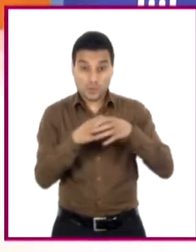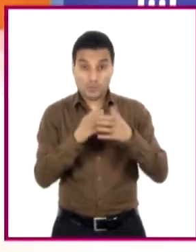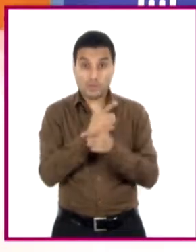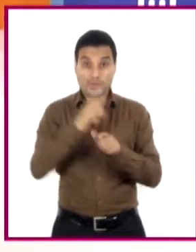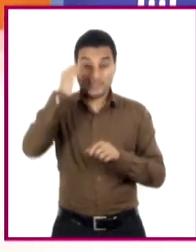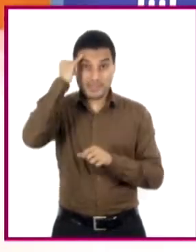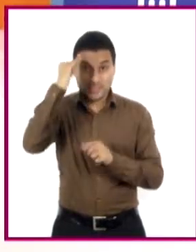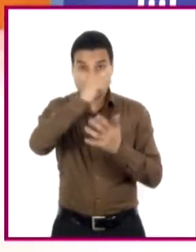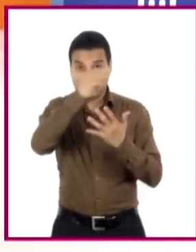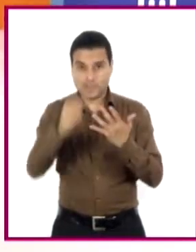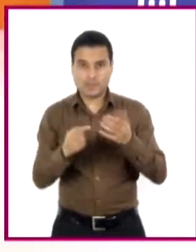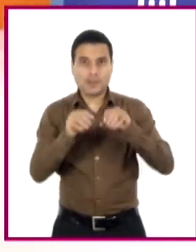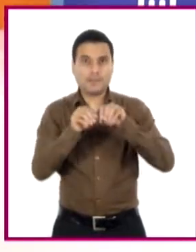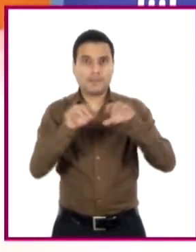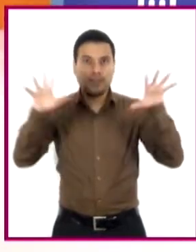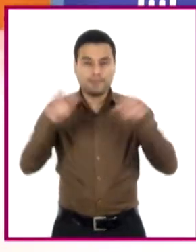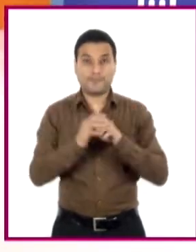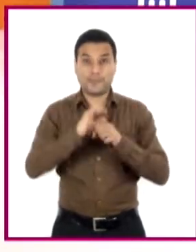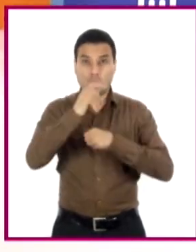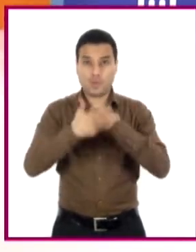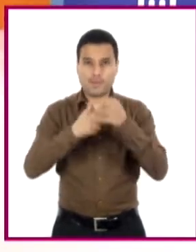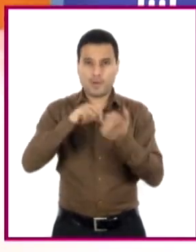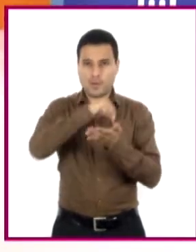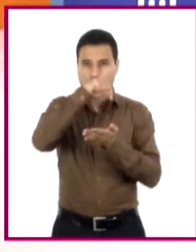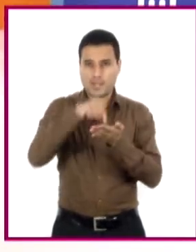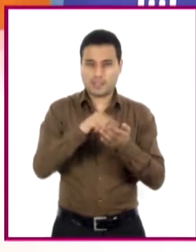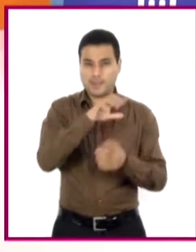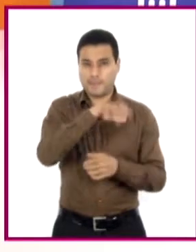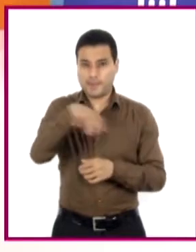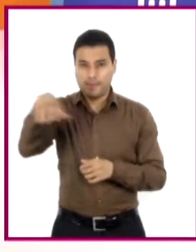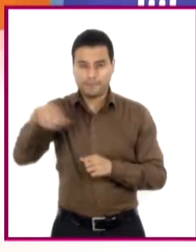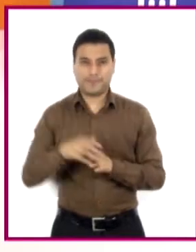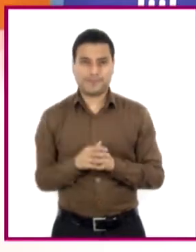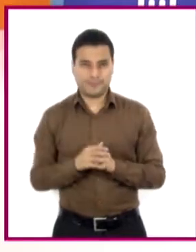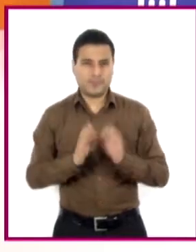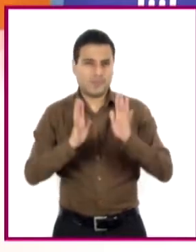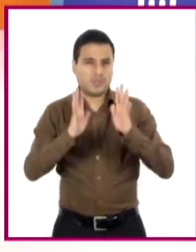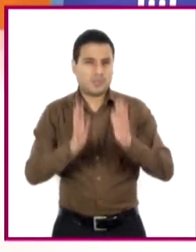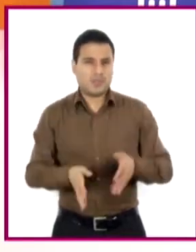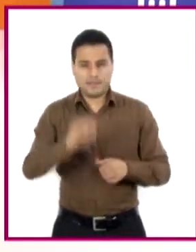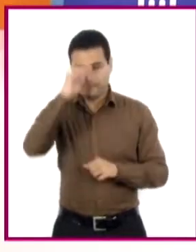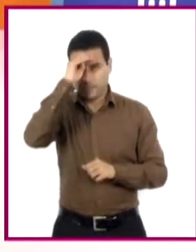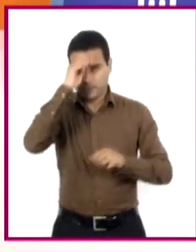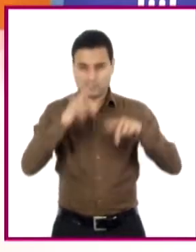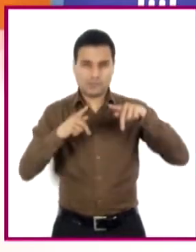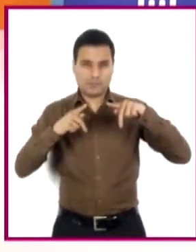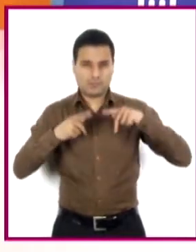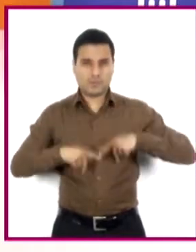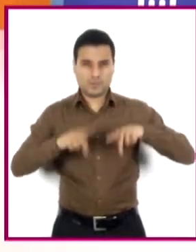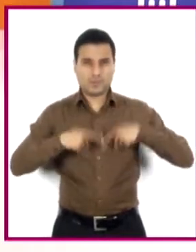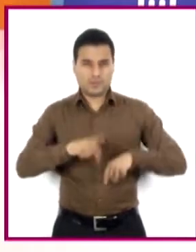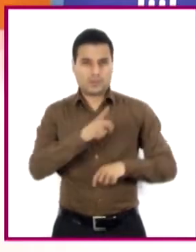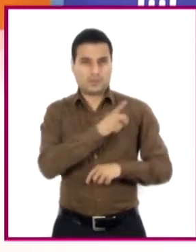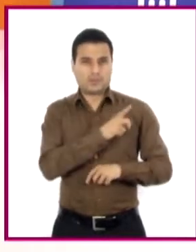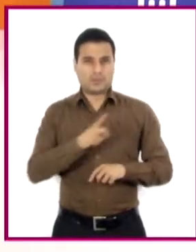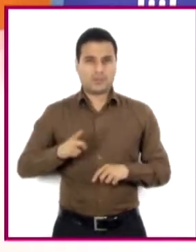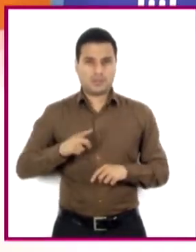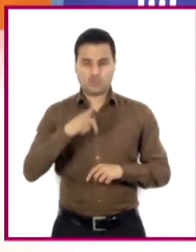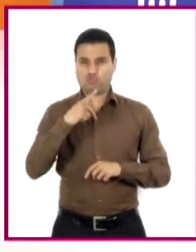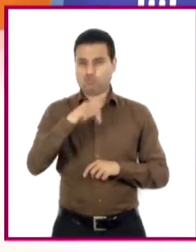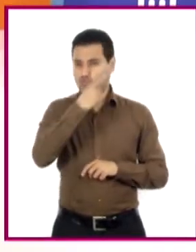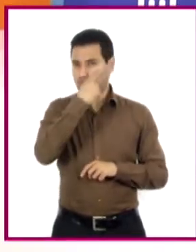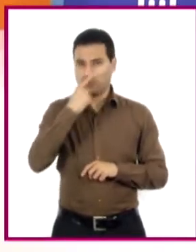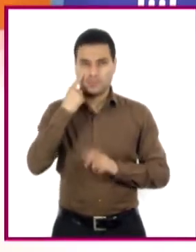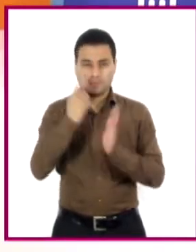En distintos lugares de Europa se reconoció la soberanía popular y algunas libertades individuales. Pero en